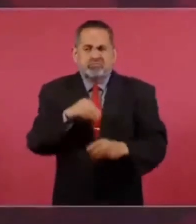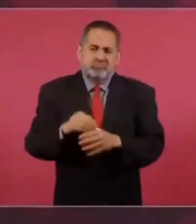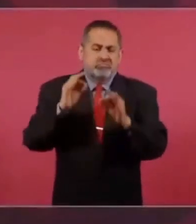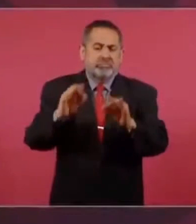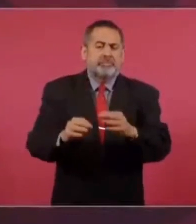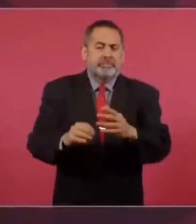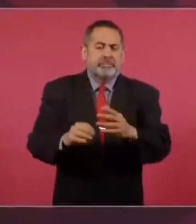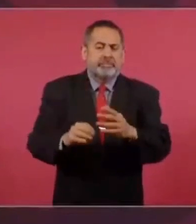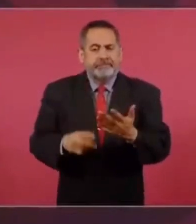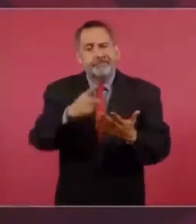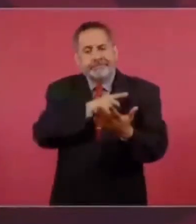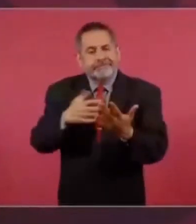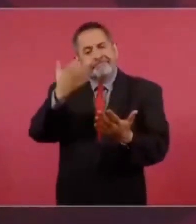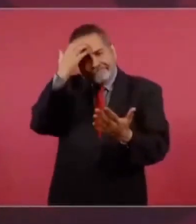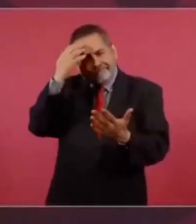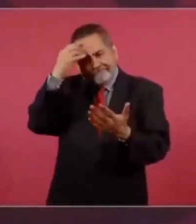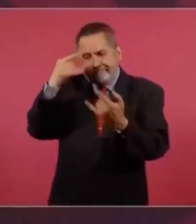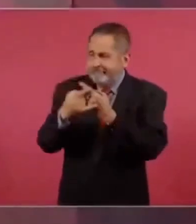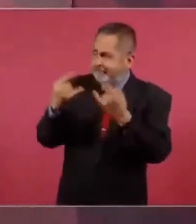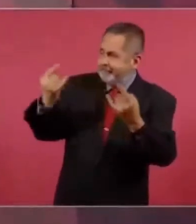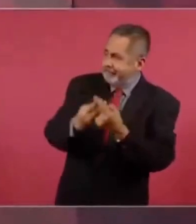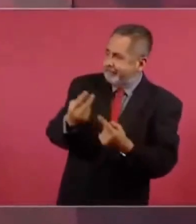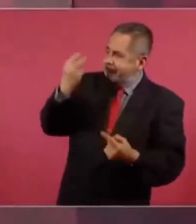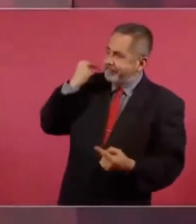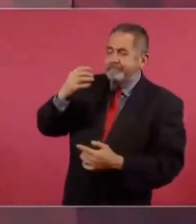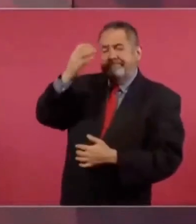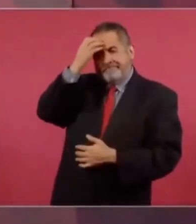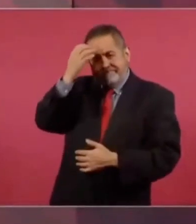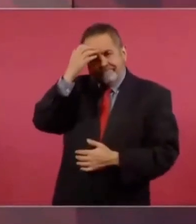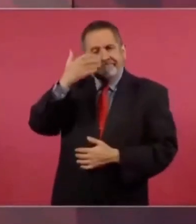pero se tiene que conocer ese pasado.